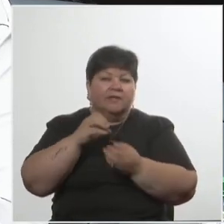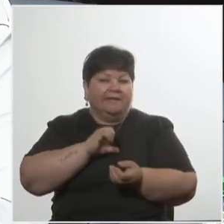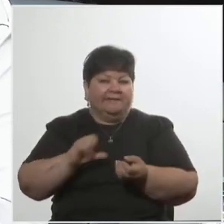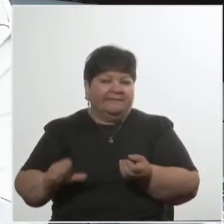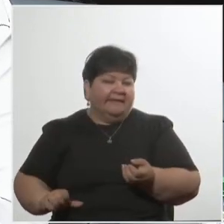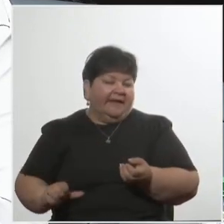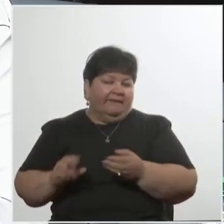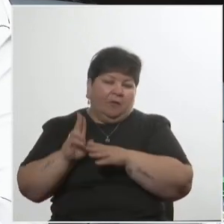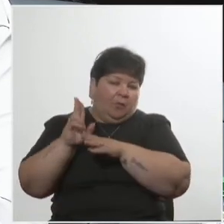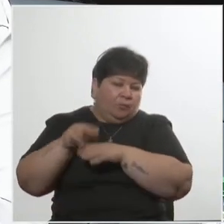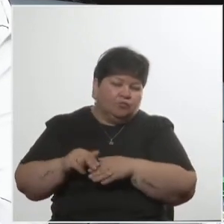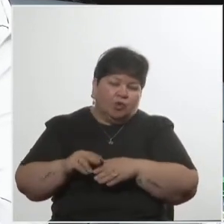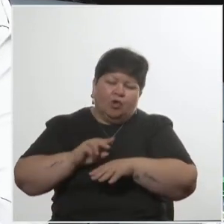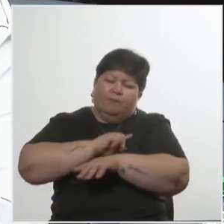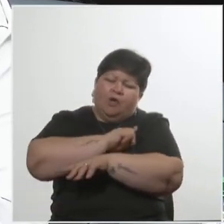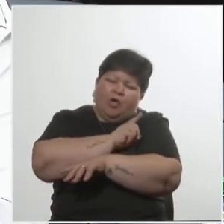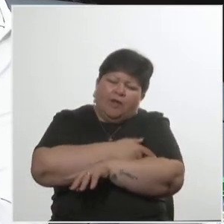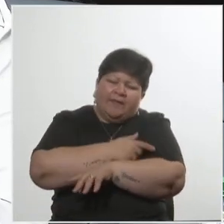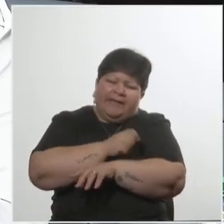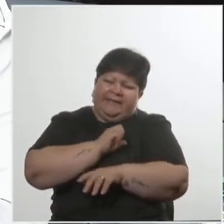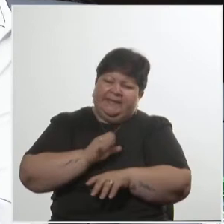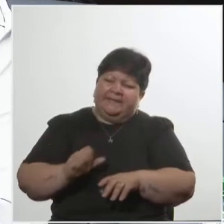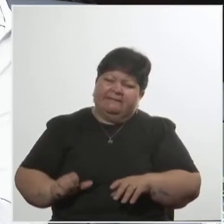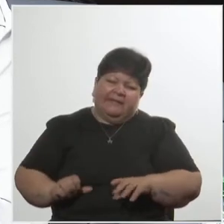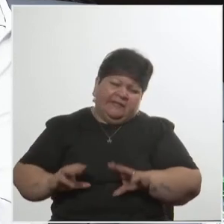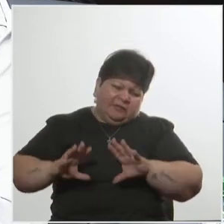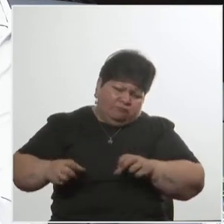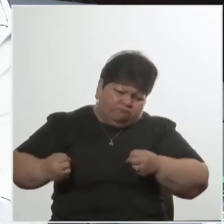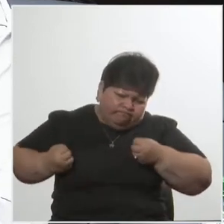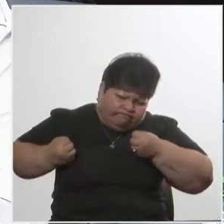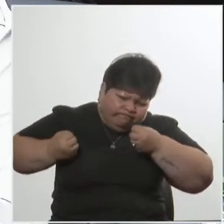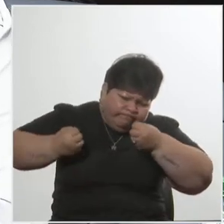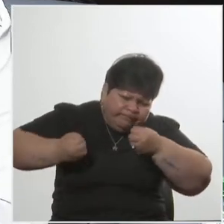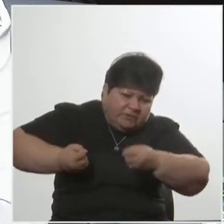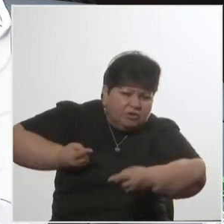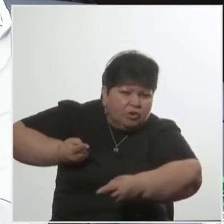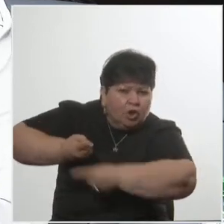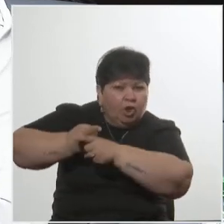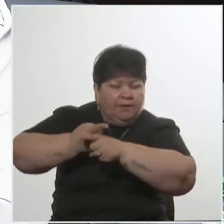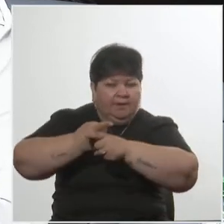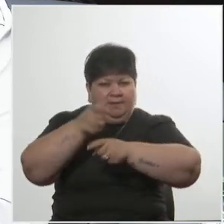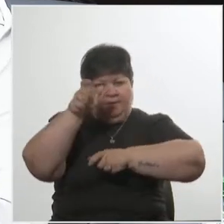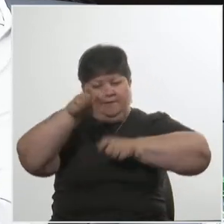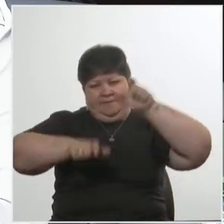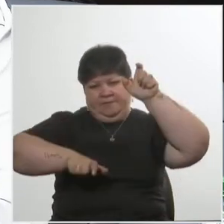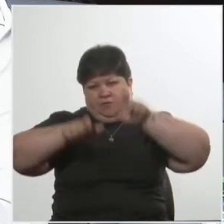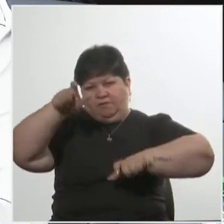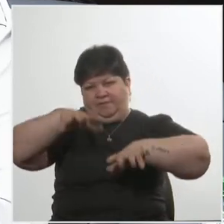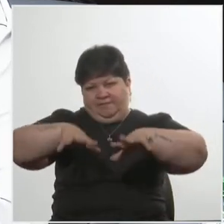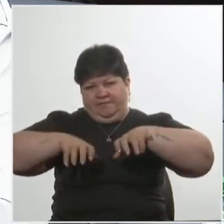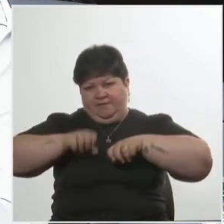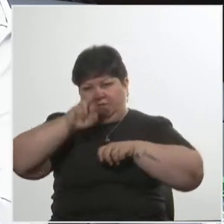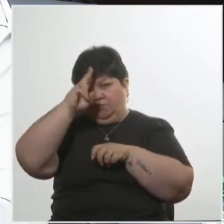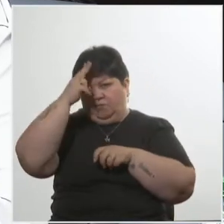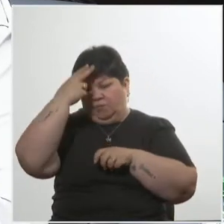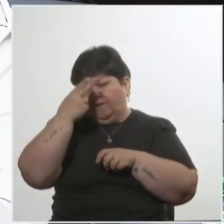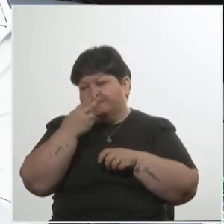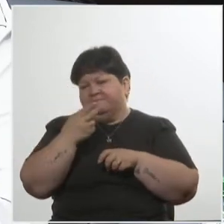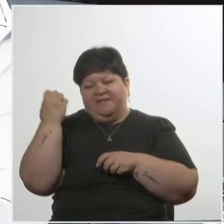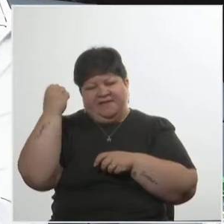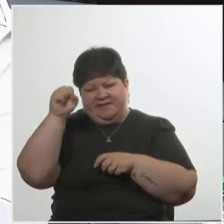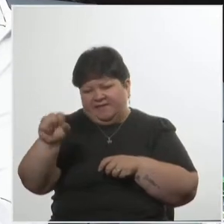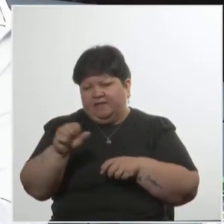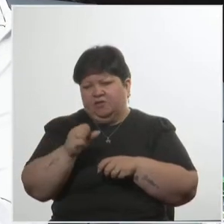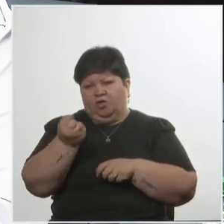que utilizó todo el poder Estatal señora presidenta en contra de sus habitantes perpetró Todo tipos de delitos de